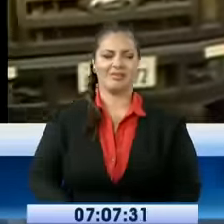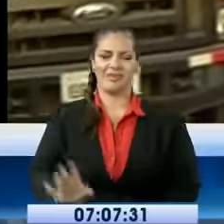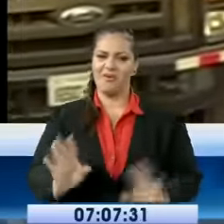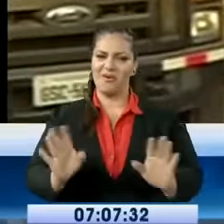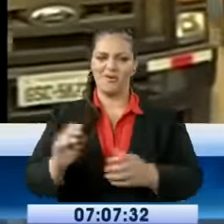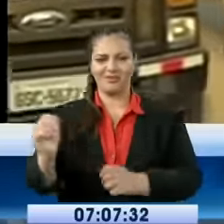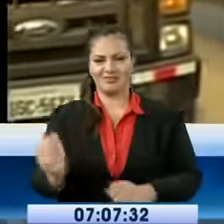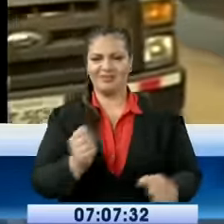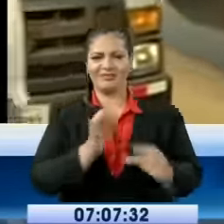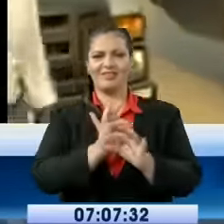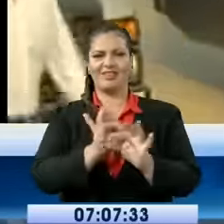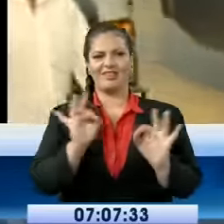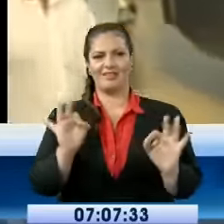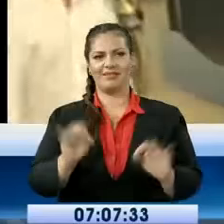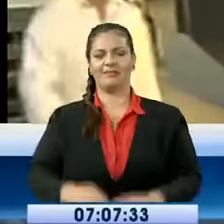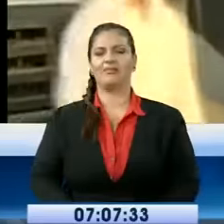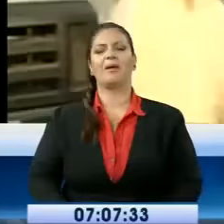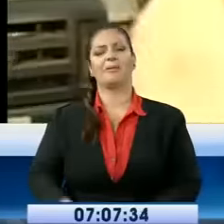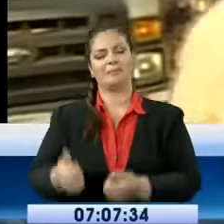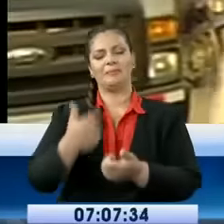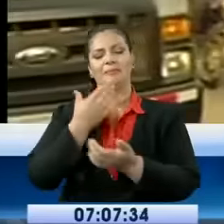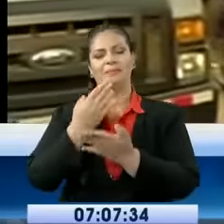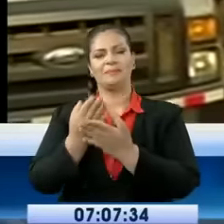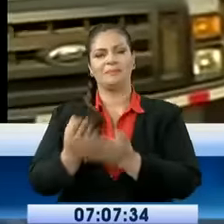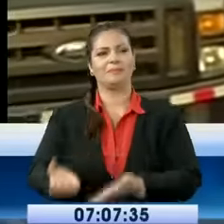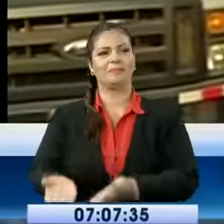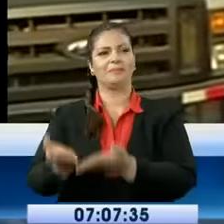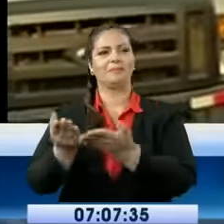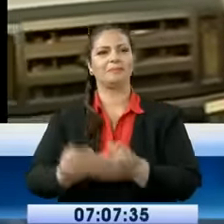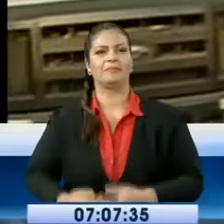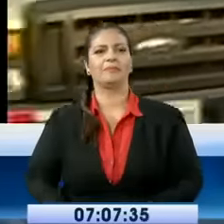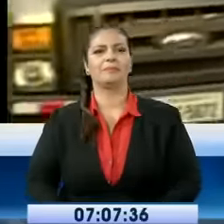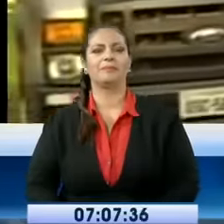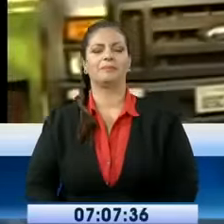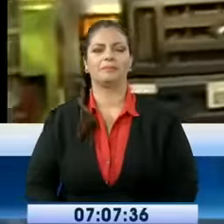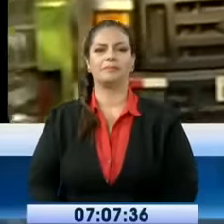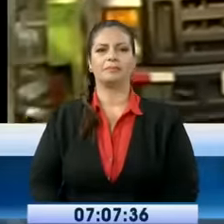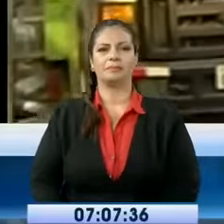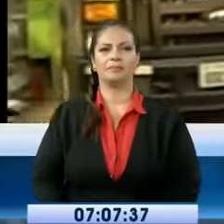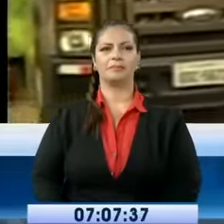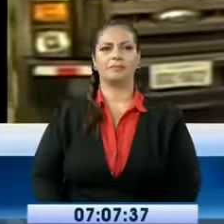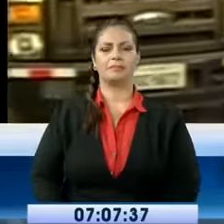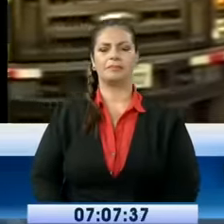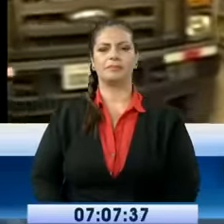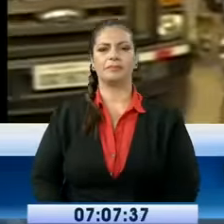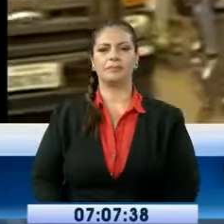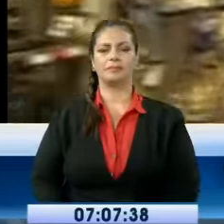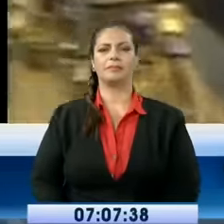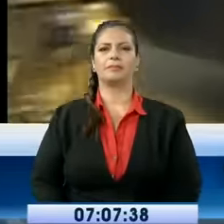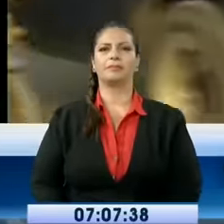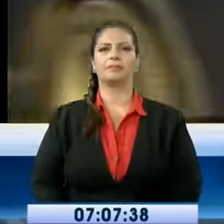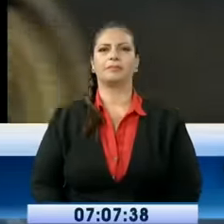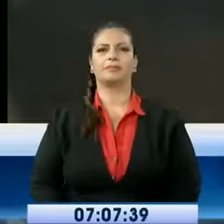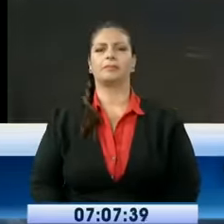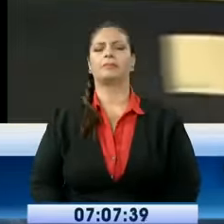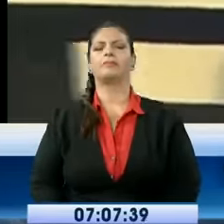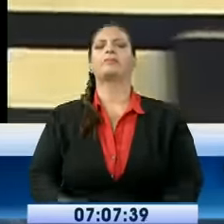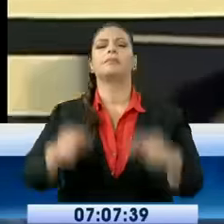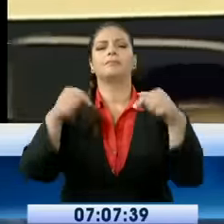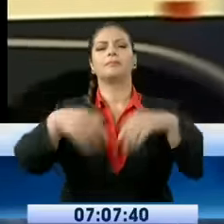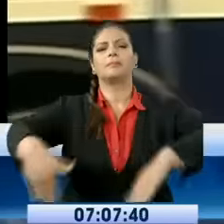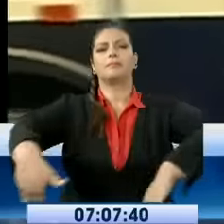limpiando. Listo, pase bien. Es el ambiente, venimos a cogerle el pulso a este sector muy conocido, muy